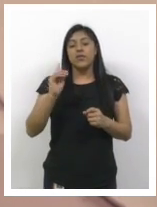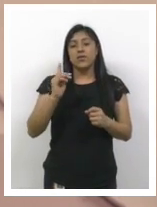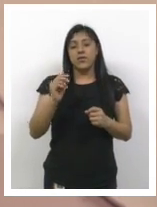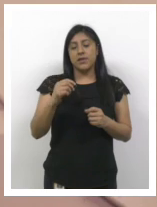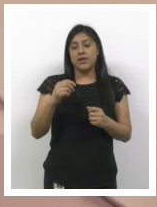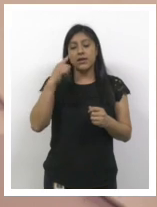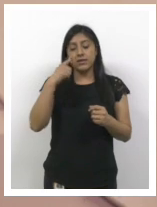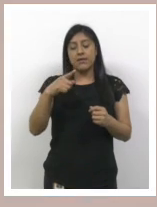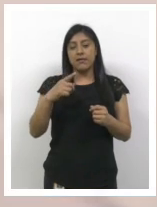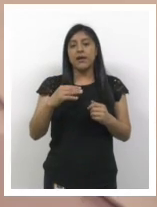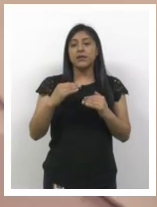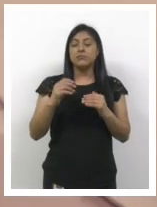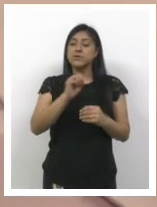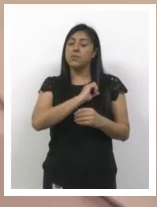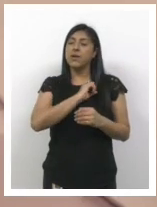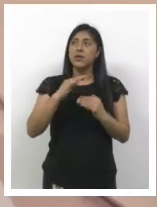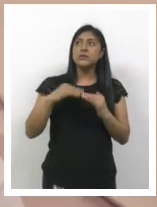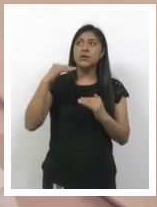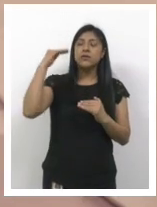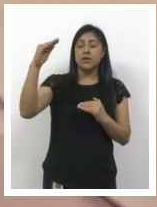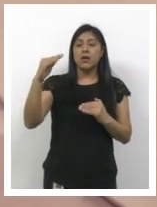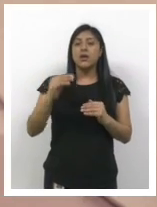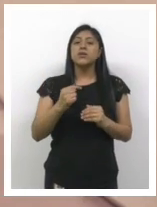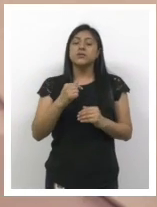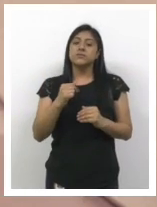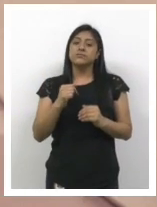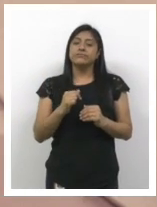el crecimiento, ¿verdad? Hasta cierto punto. Ay, bueno.